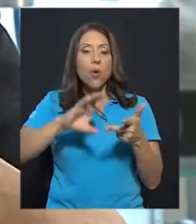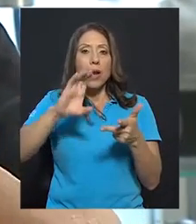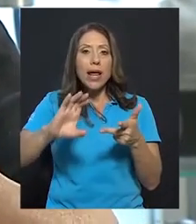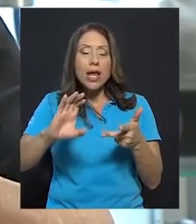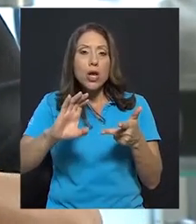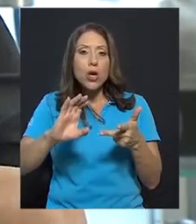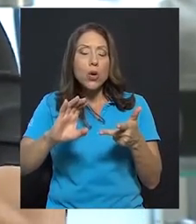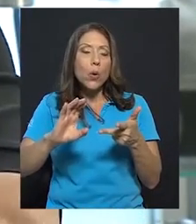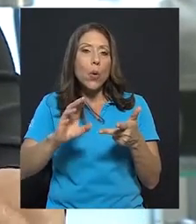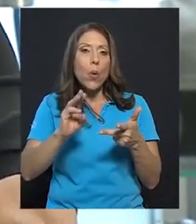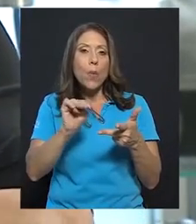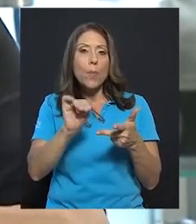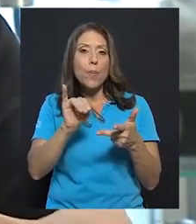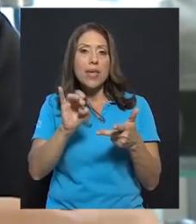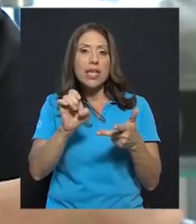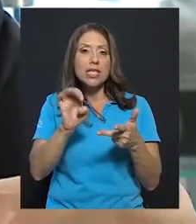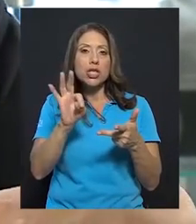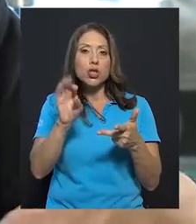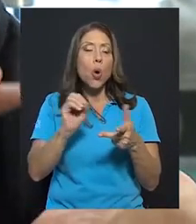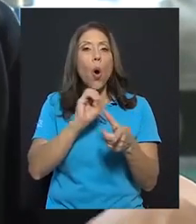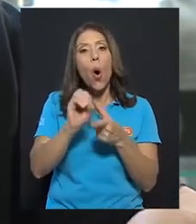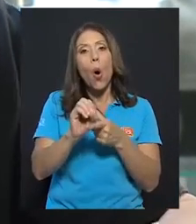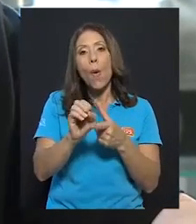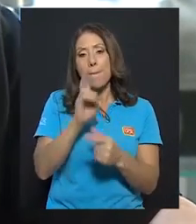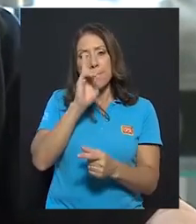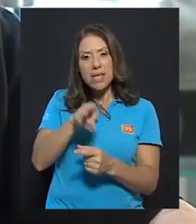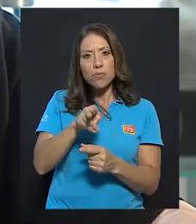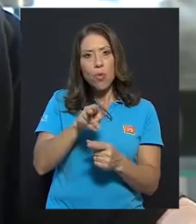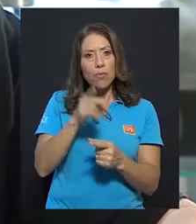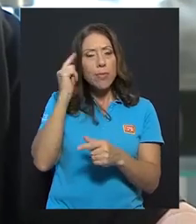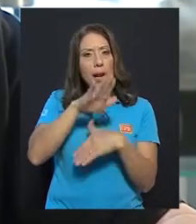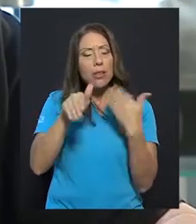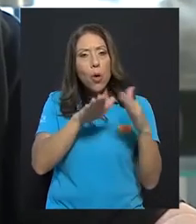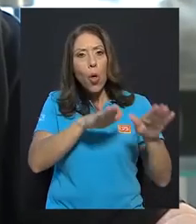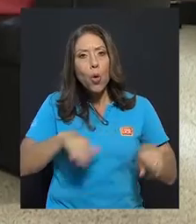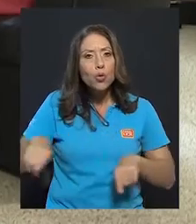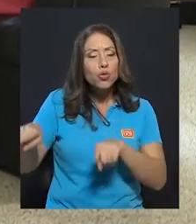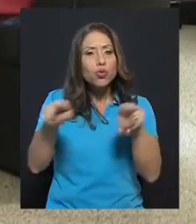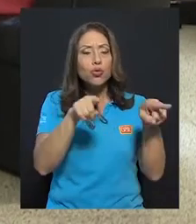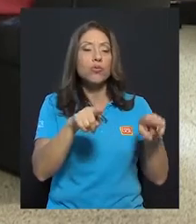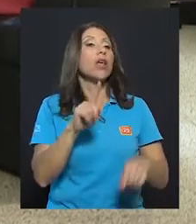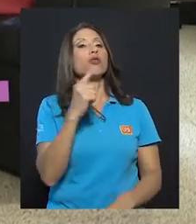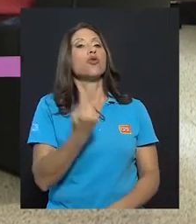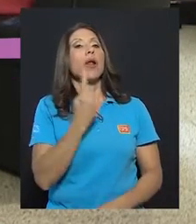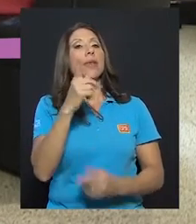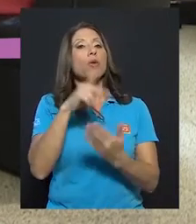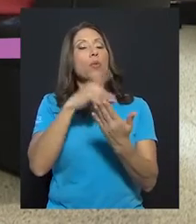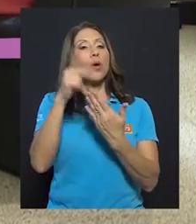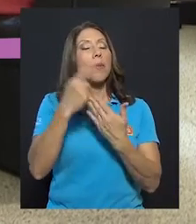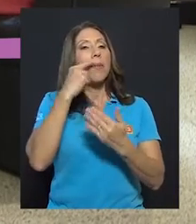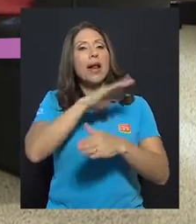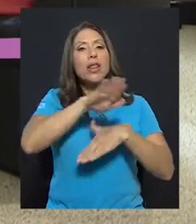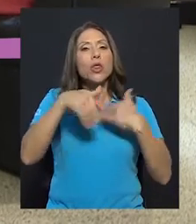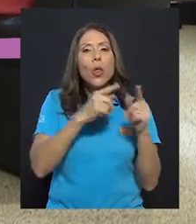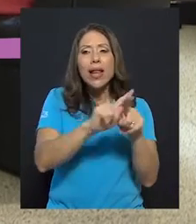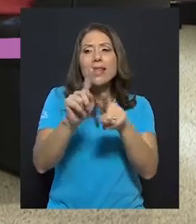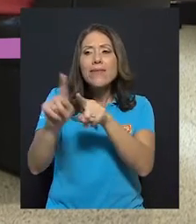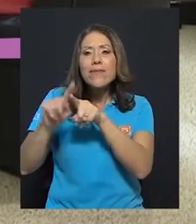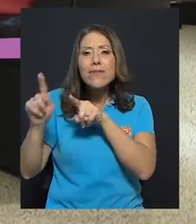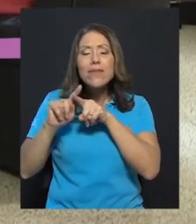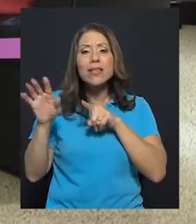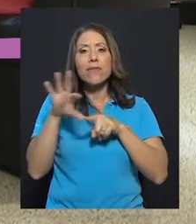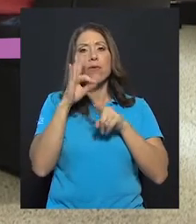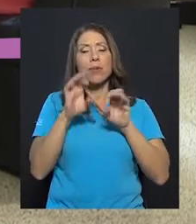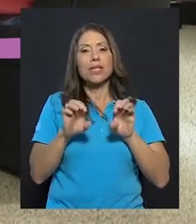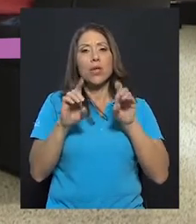colegio mixto, o es uno para todos? No, es un solo programa para todas las modalidades educativas. Desde luego que